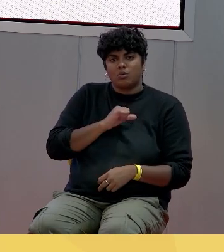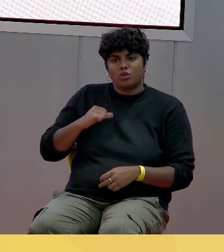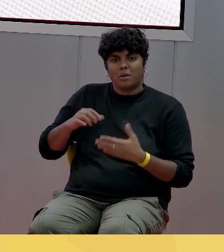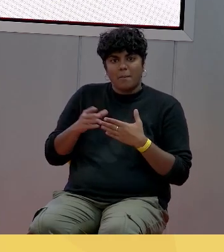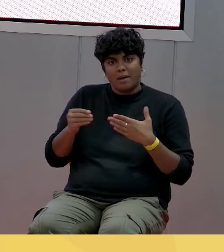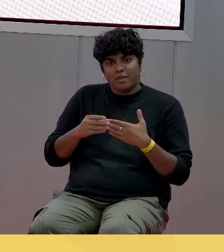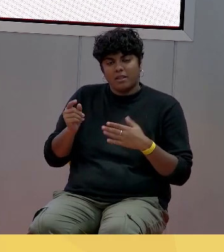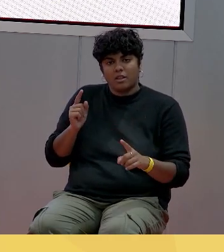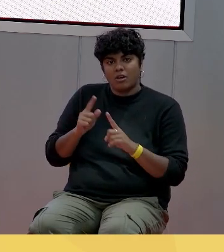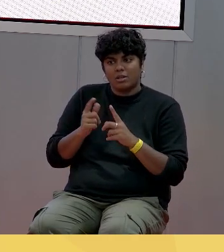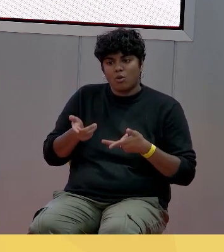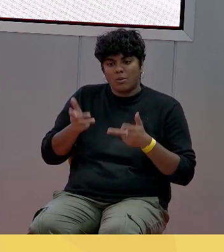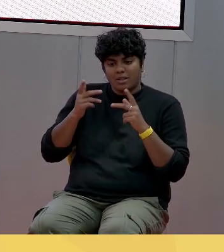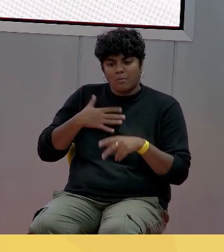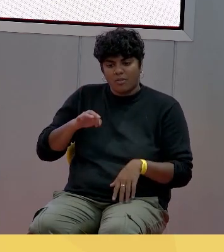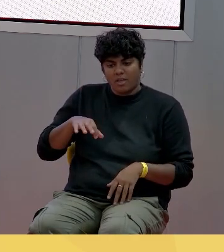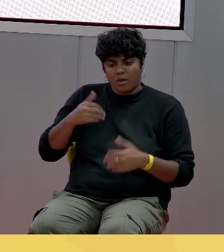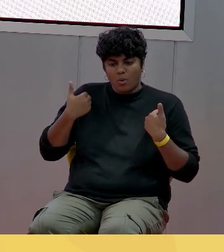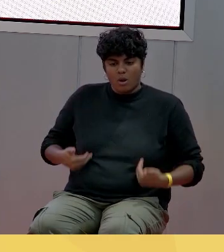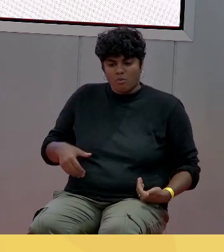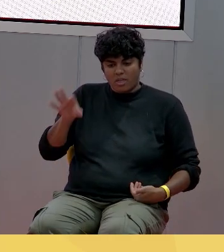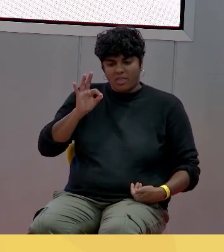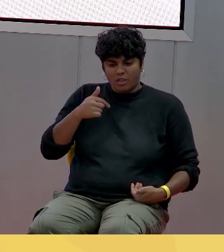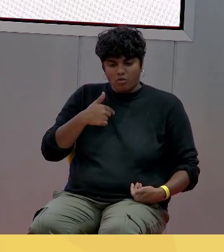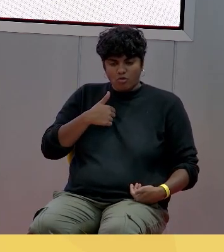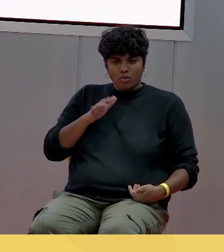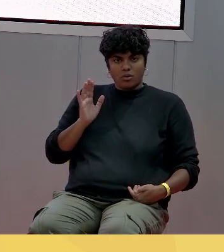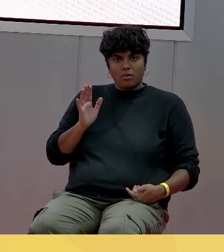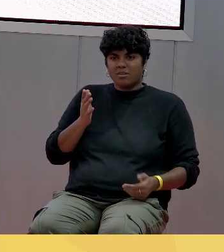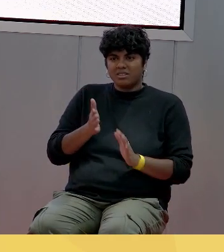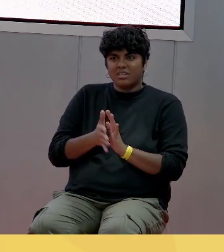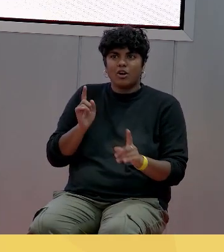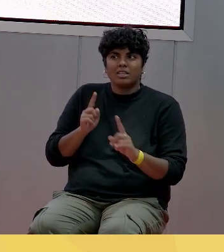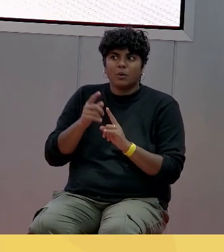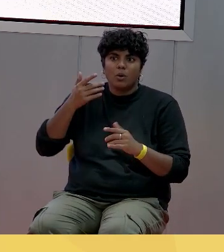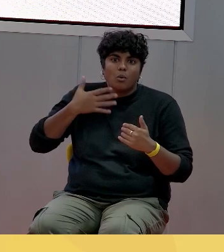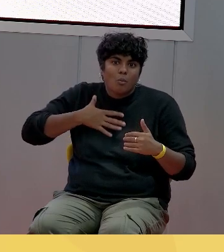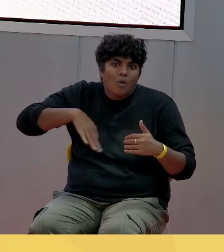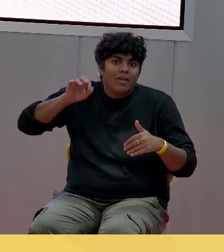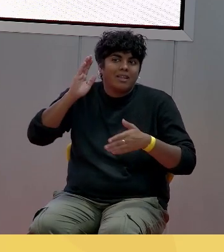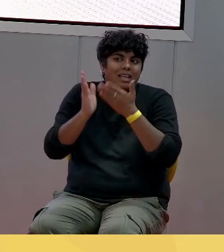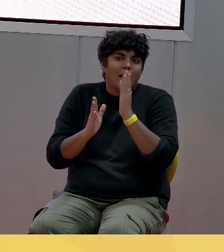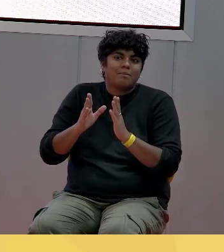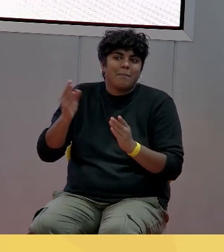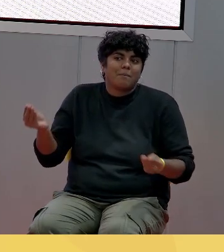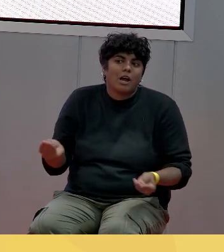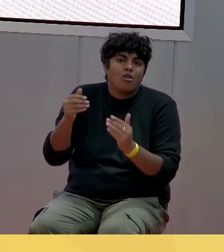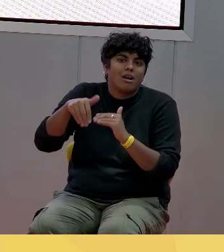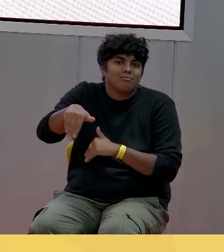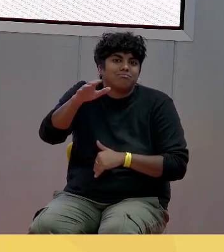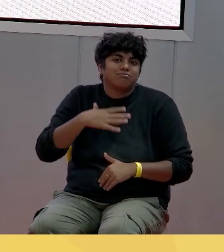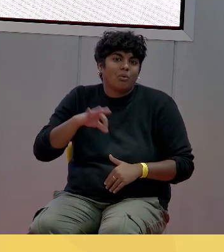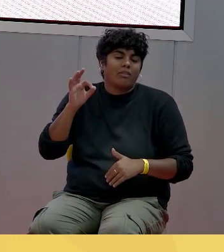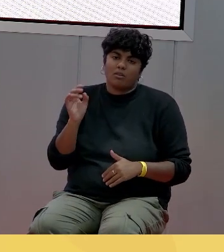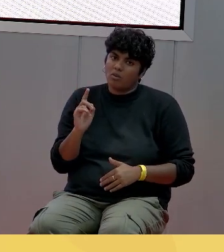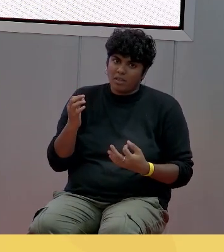pacientes para tener libertad para decidir qué hacer con su cuerpo, que no en una supuesta mejora terapéutica, ¿no? También veo que